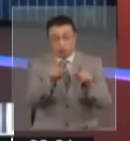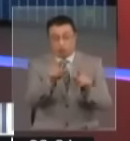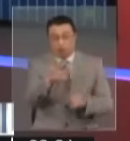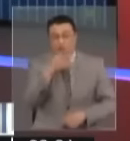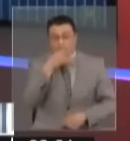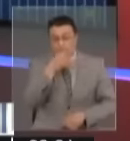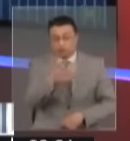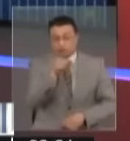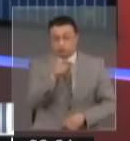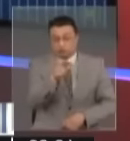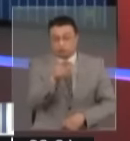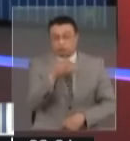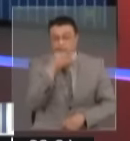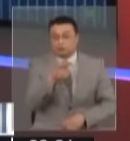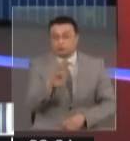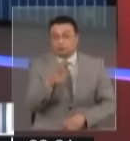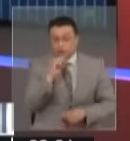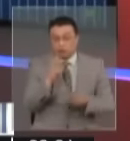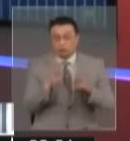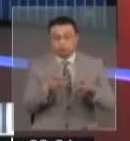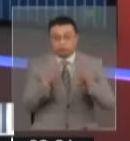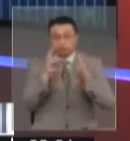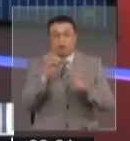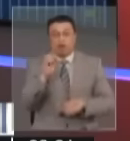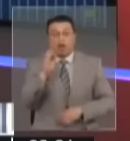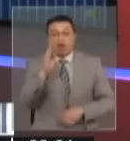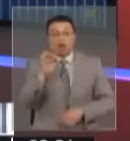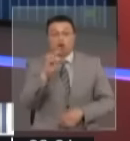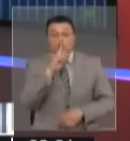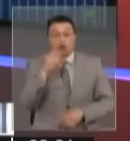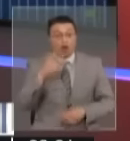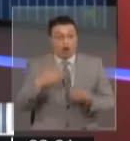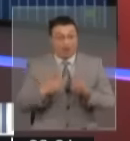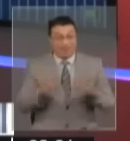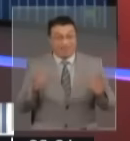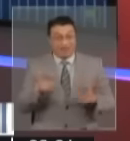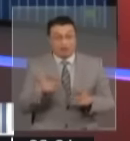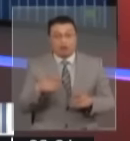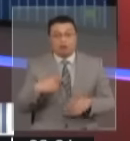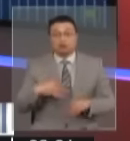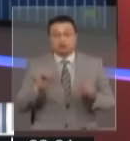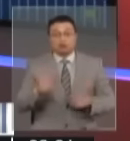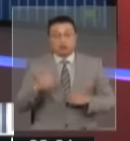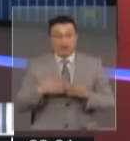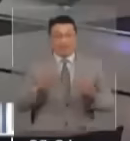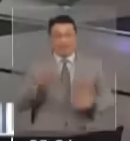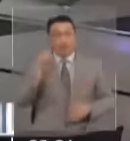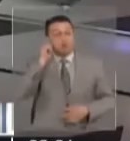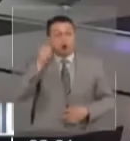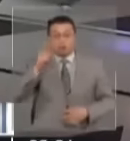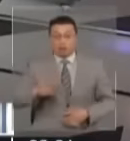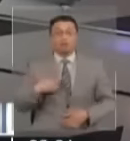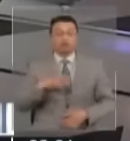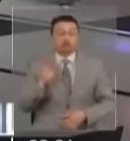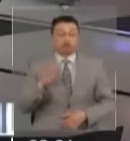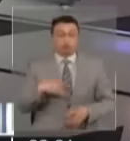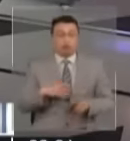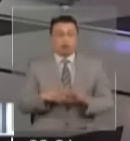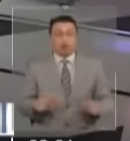lo escuchemos, ¿usted incluso es partidario entonces del aborto libre que siempre la mujer pueda decidir? Exactamente. ¿Y por acá, Elia